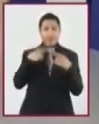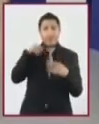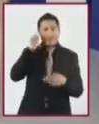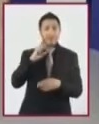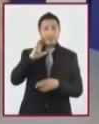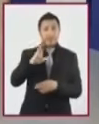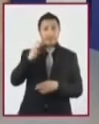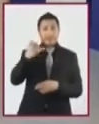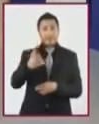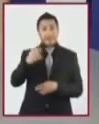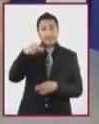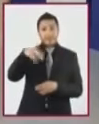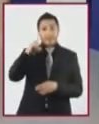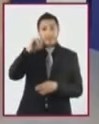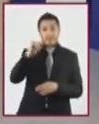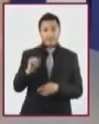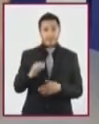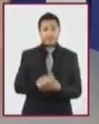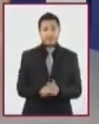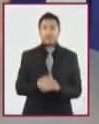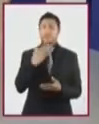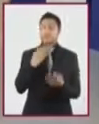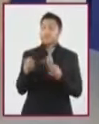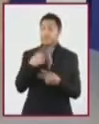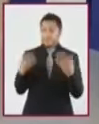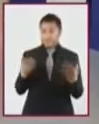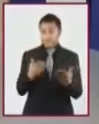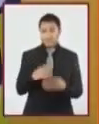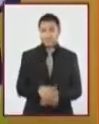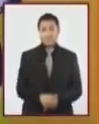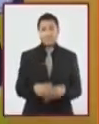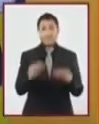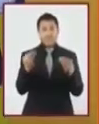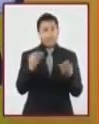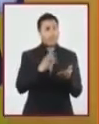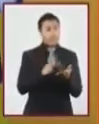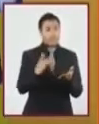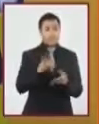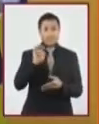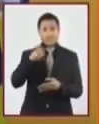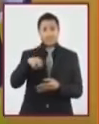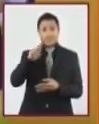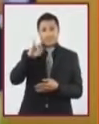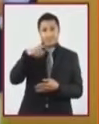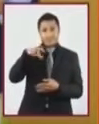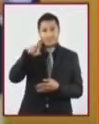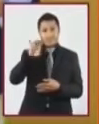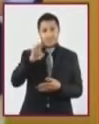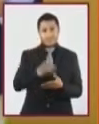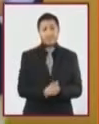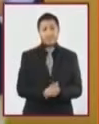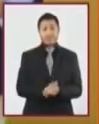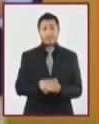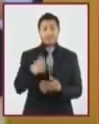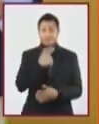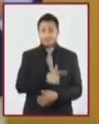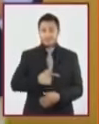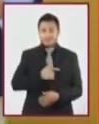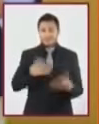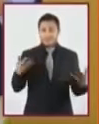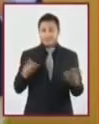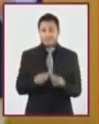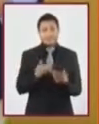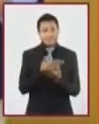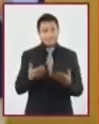Maestra, bienvenida y gracias por acompañarnos. Muchas gracias, Enrique. Me alegra estar con ustedes para